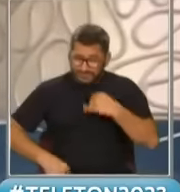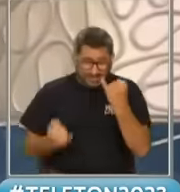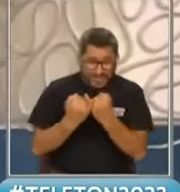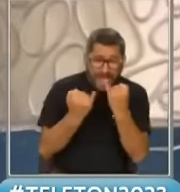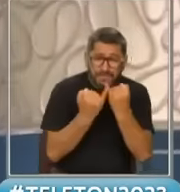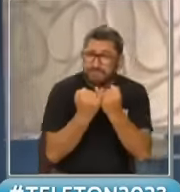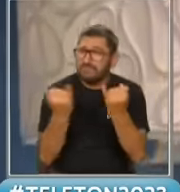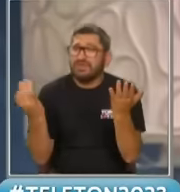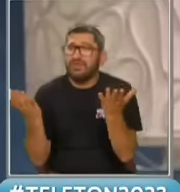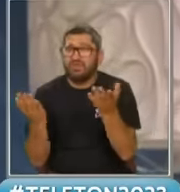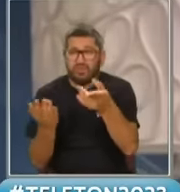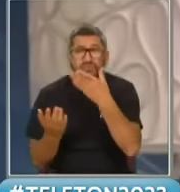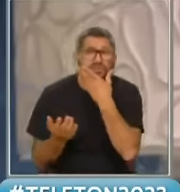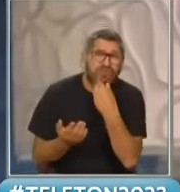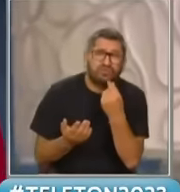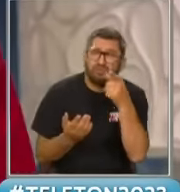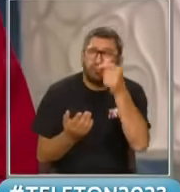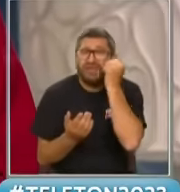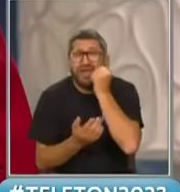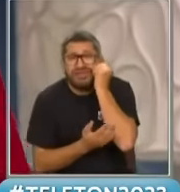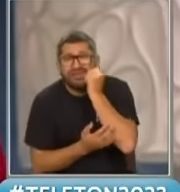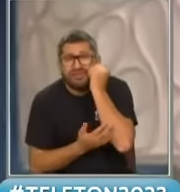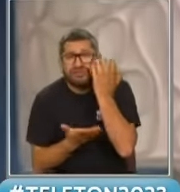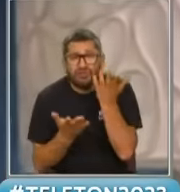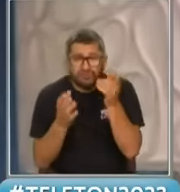amiguito lindo, tú que fuiste tan tierno aquí ya no.